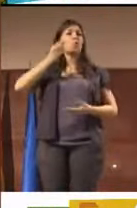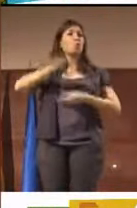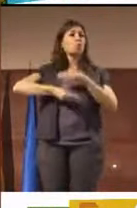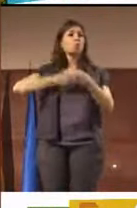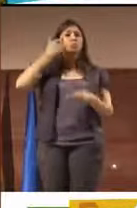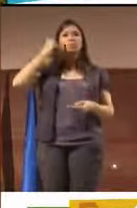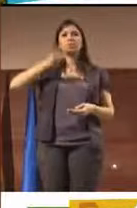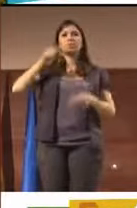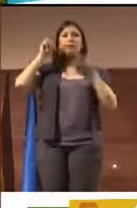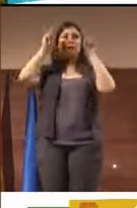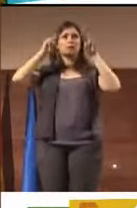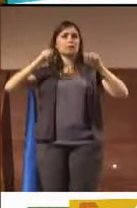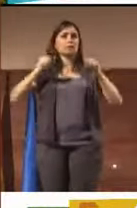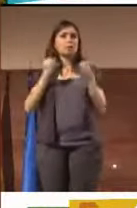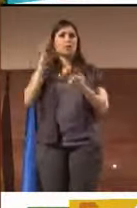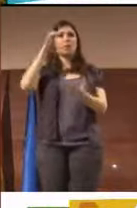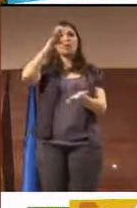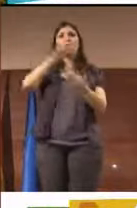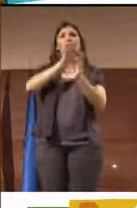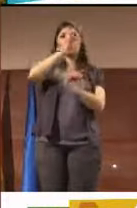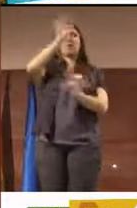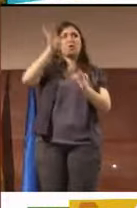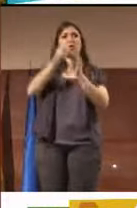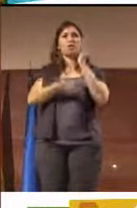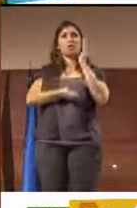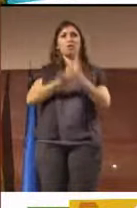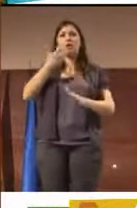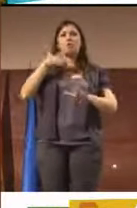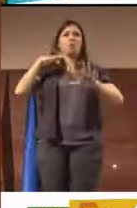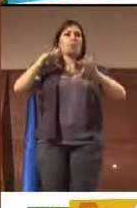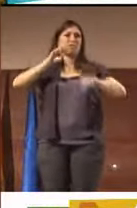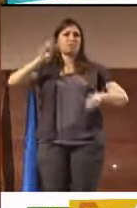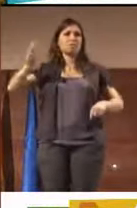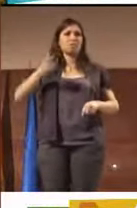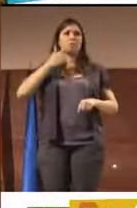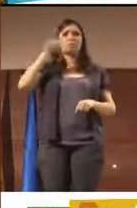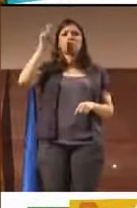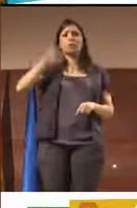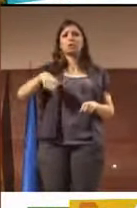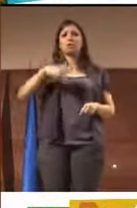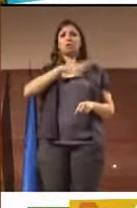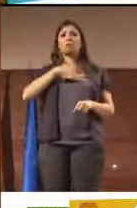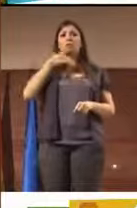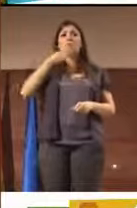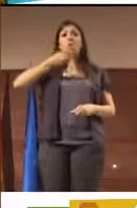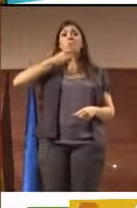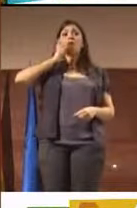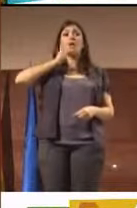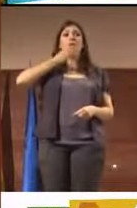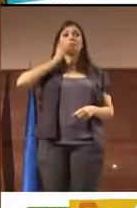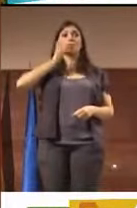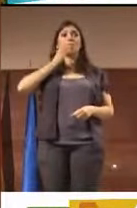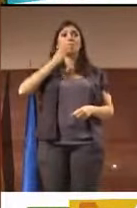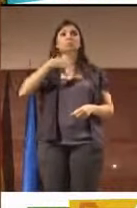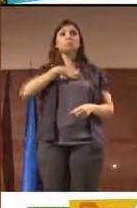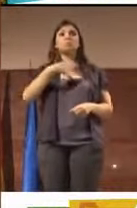día, centros ocupacionales, sobre todo para todo el tema de, pues, si alguien quiere coger un vaso y no tiene fuerza suficiente, dejando el peso